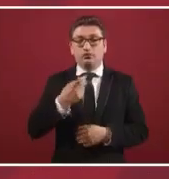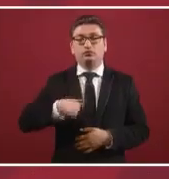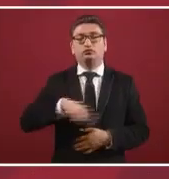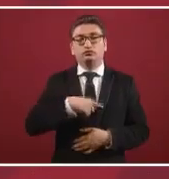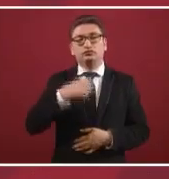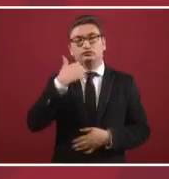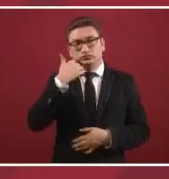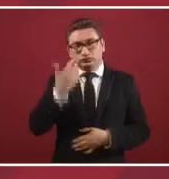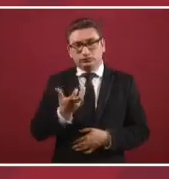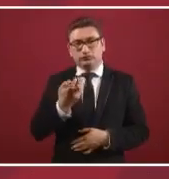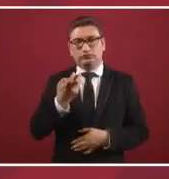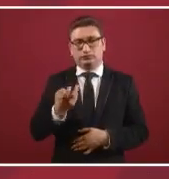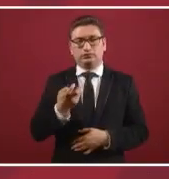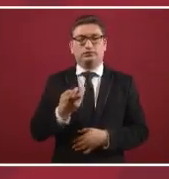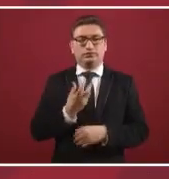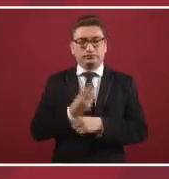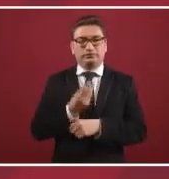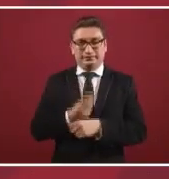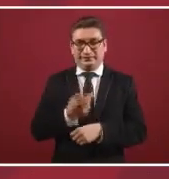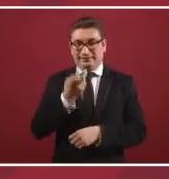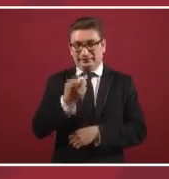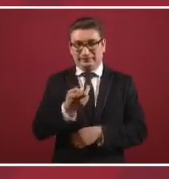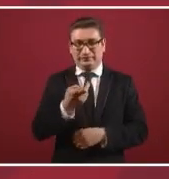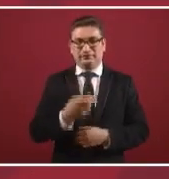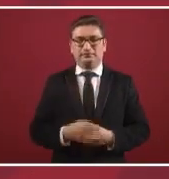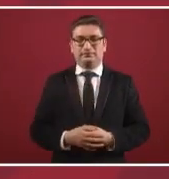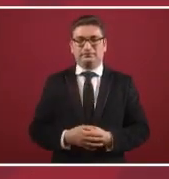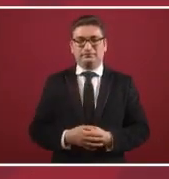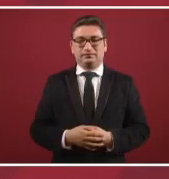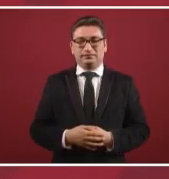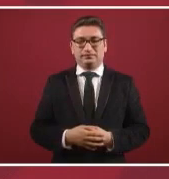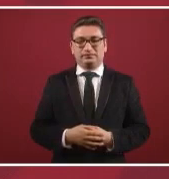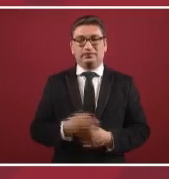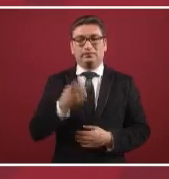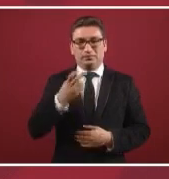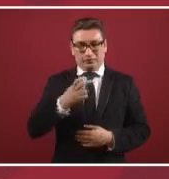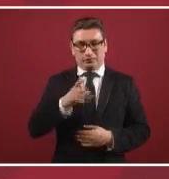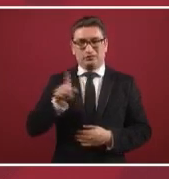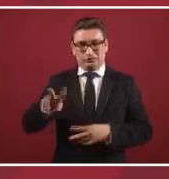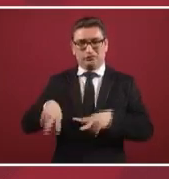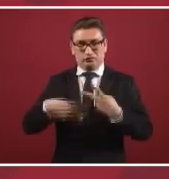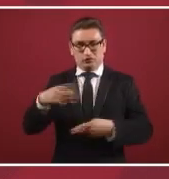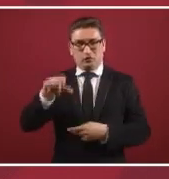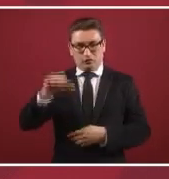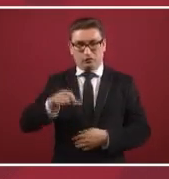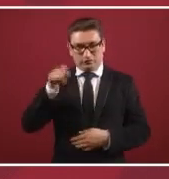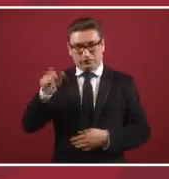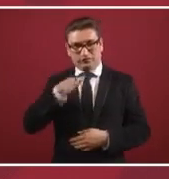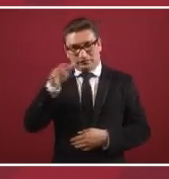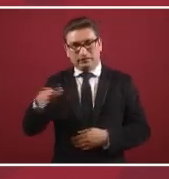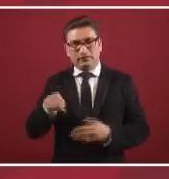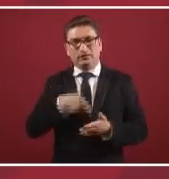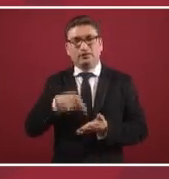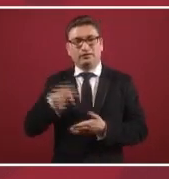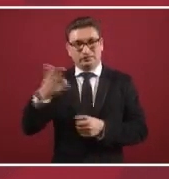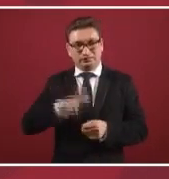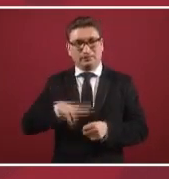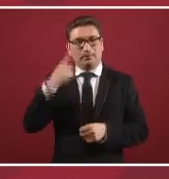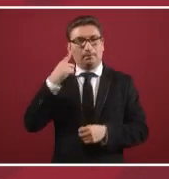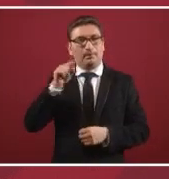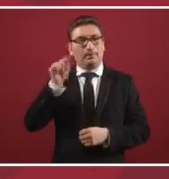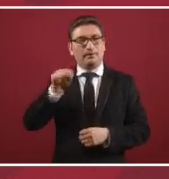queremos, a eso voy, a Zacualtipán hoy precisamente, que en todos estos